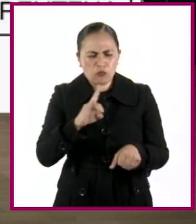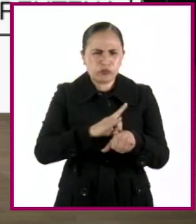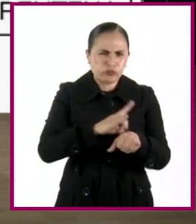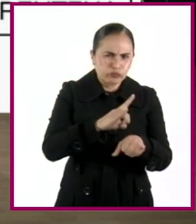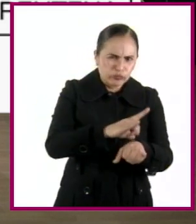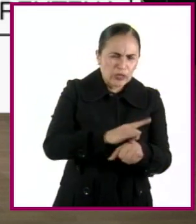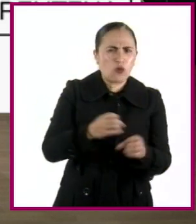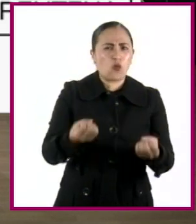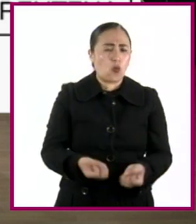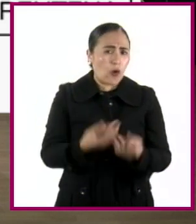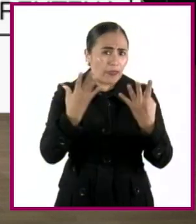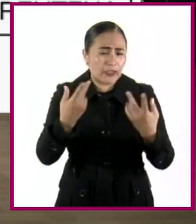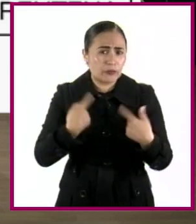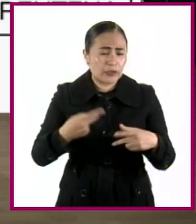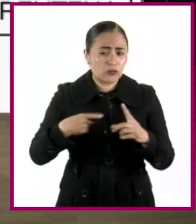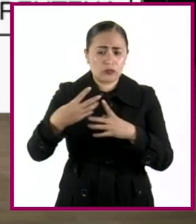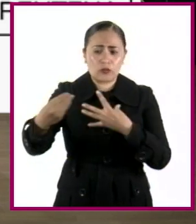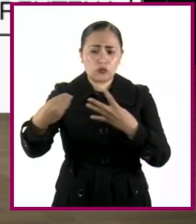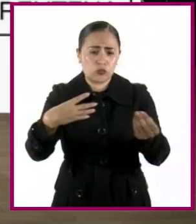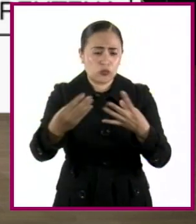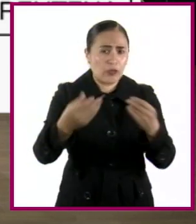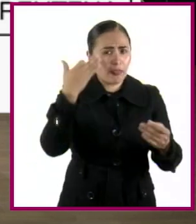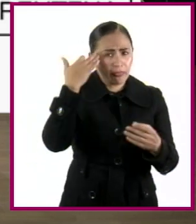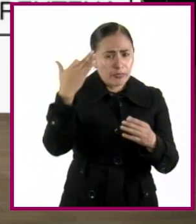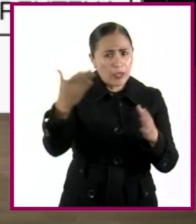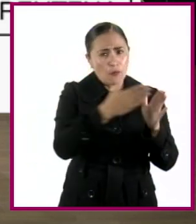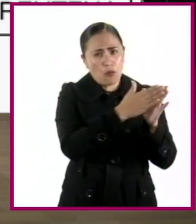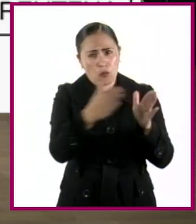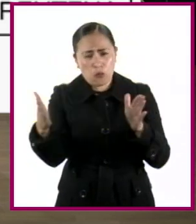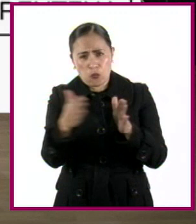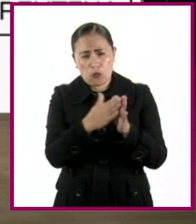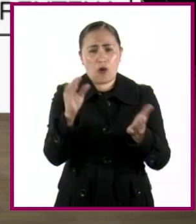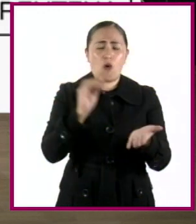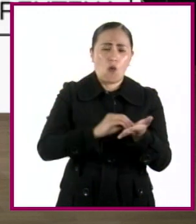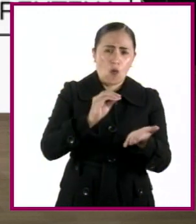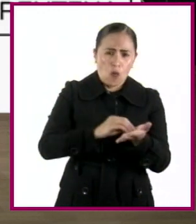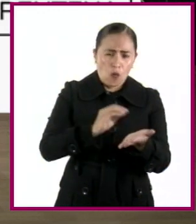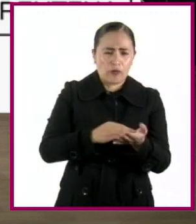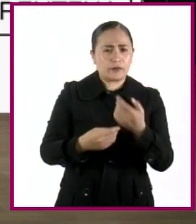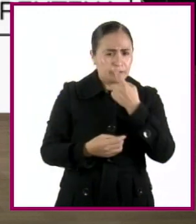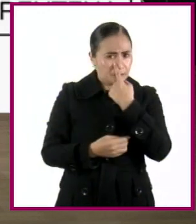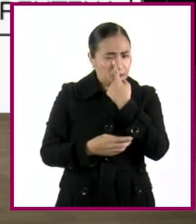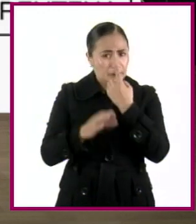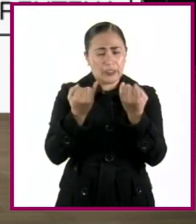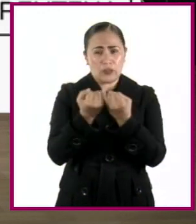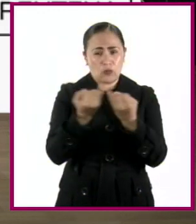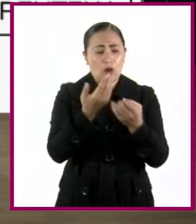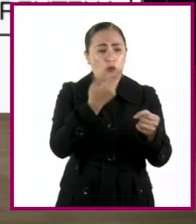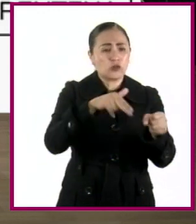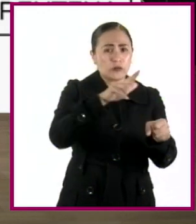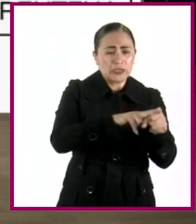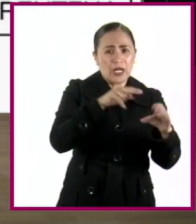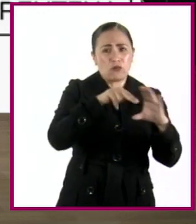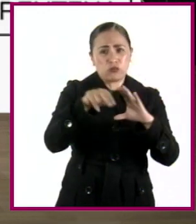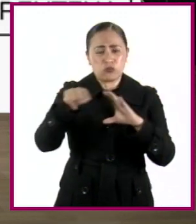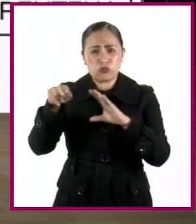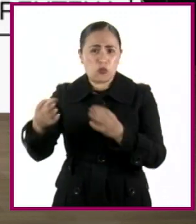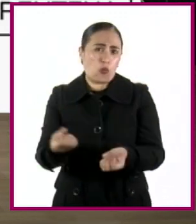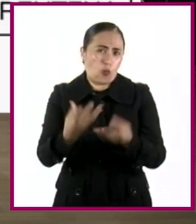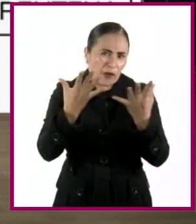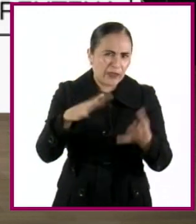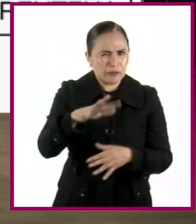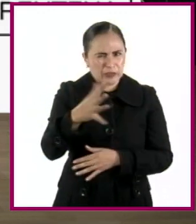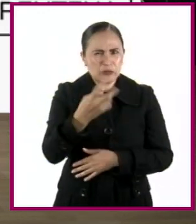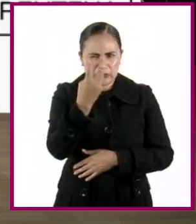número de contagiados, cuánto durará la epidemia, cómo se afectará la capacidad hospitalaria, entre muchas otras predicciones.